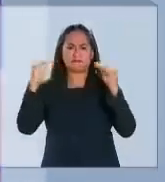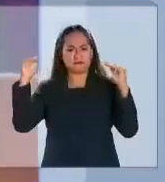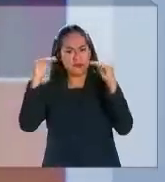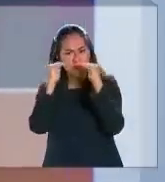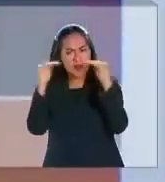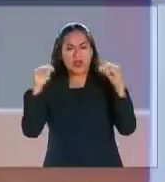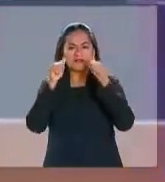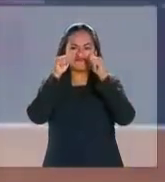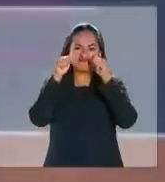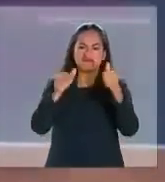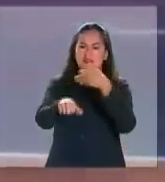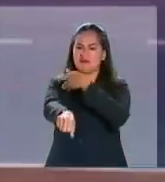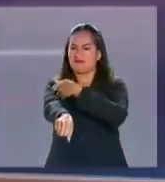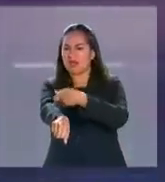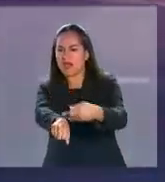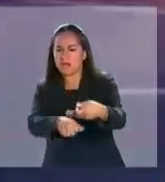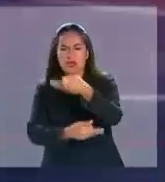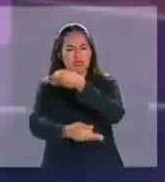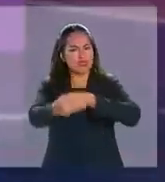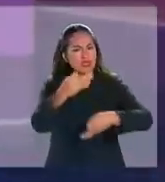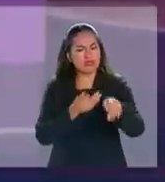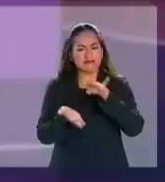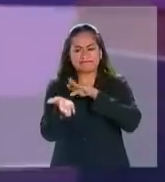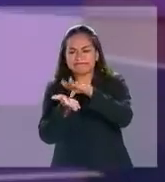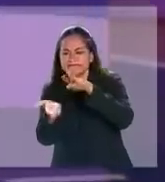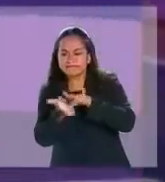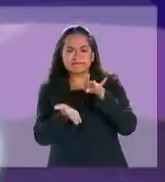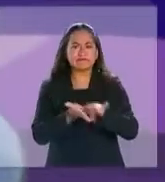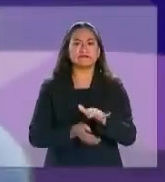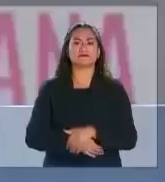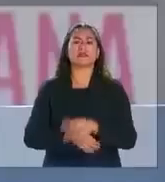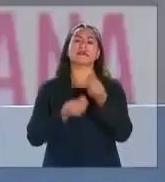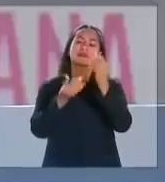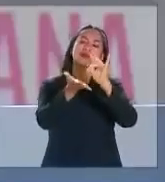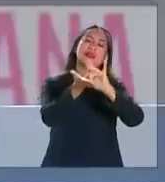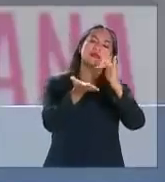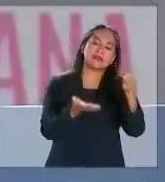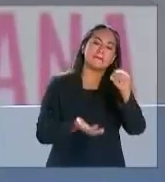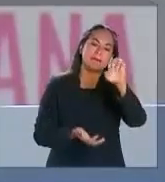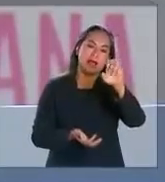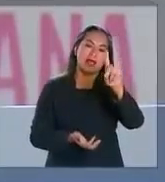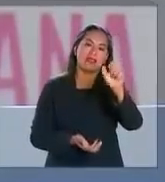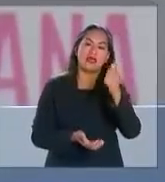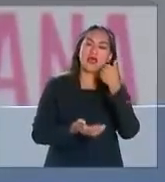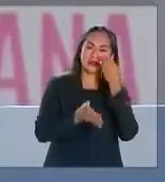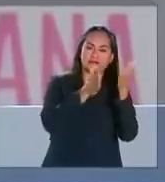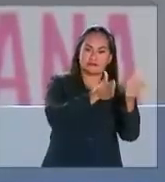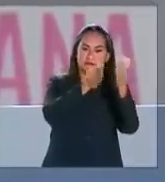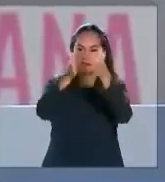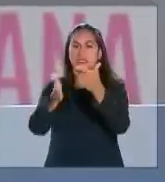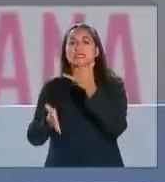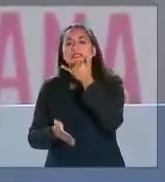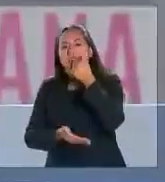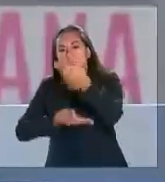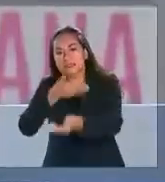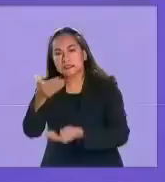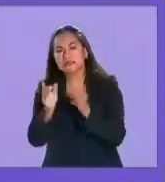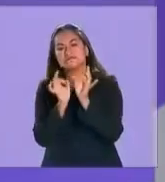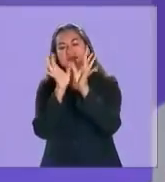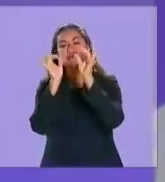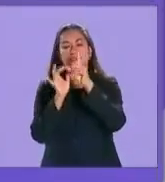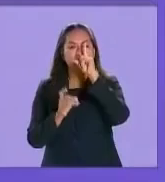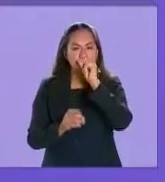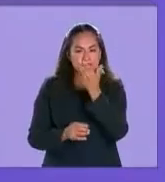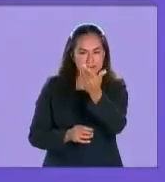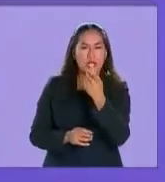viendo cómo los podemos ayudar muchas gracias candidato ahora sí candidato lópez obrador disculpen usted fue un error y yo esté